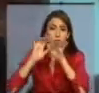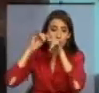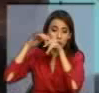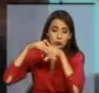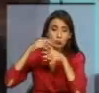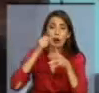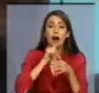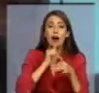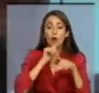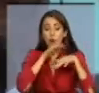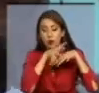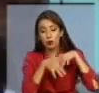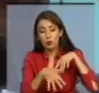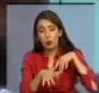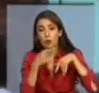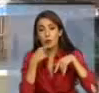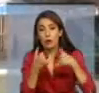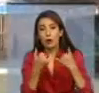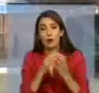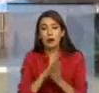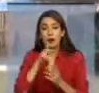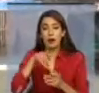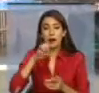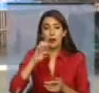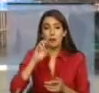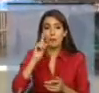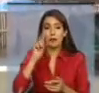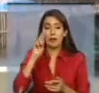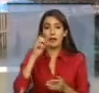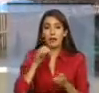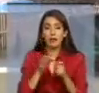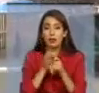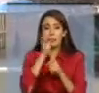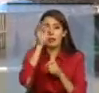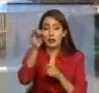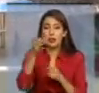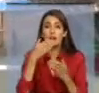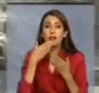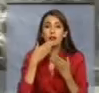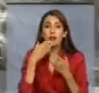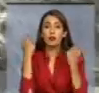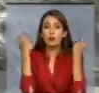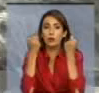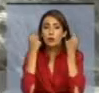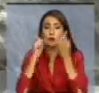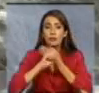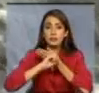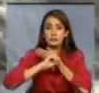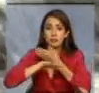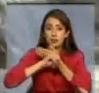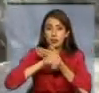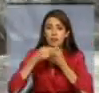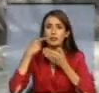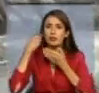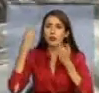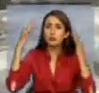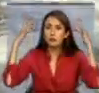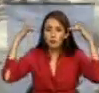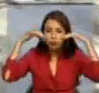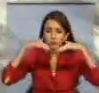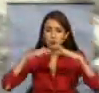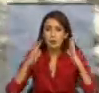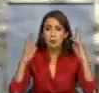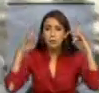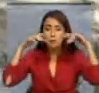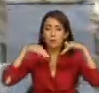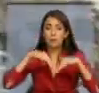En la centenaria parroquia Pedro Pablo Gómez, ubicada en la vía Jipijapa-Paján, empezó a difundirse hace 3 años la existencia de las cascadas Maryland,